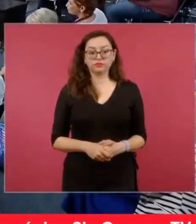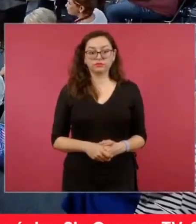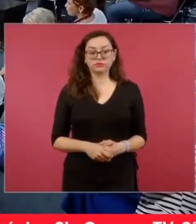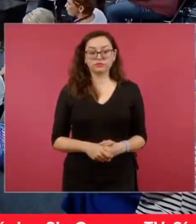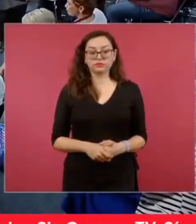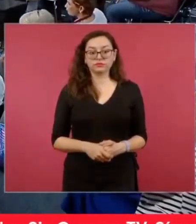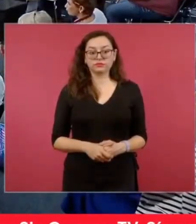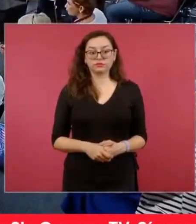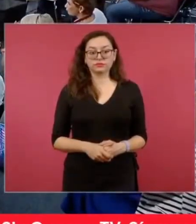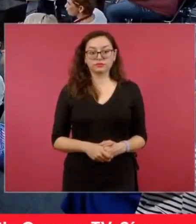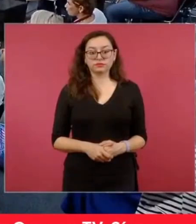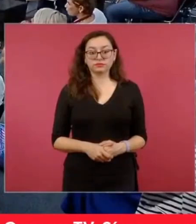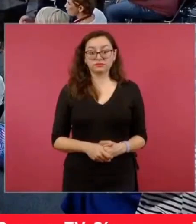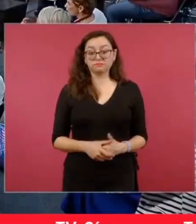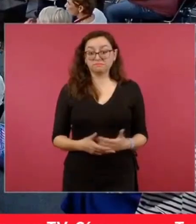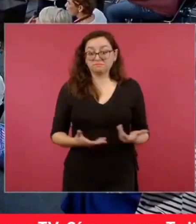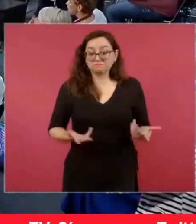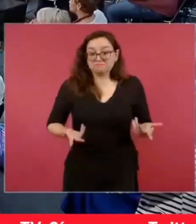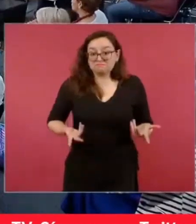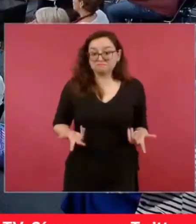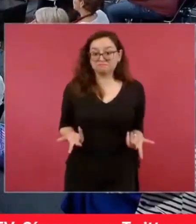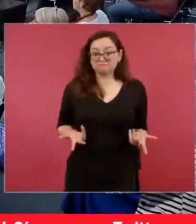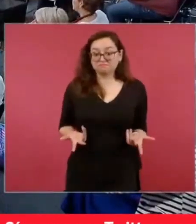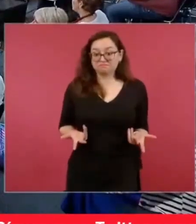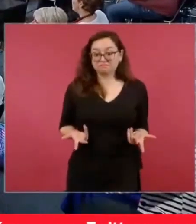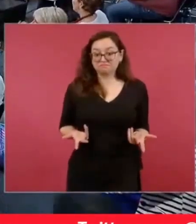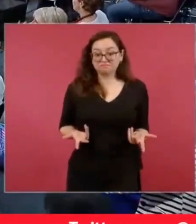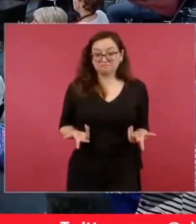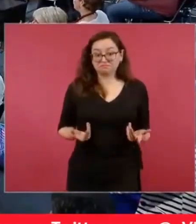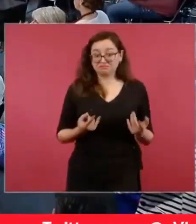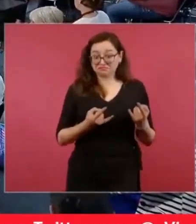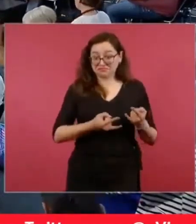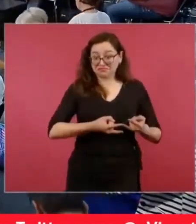estoe y es una historia otra